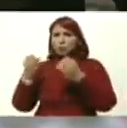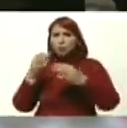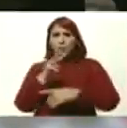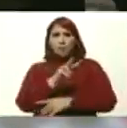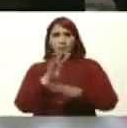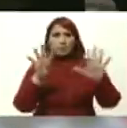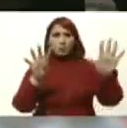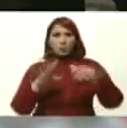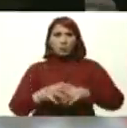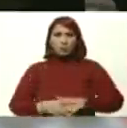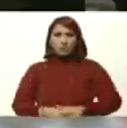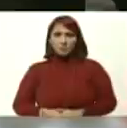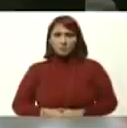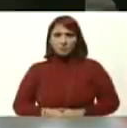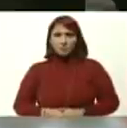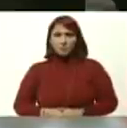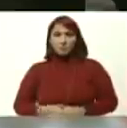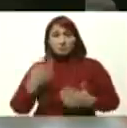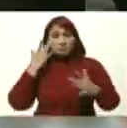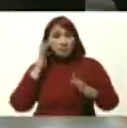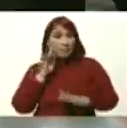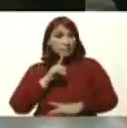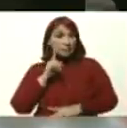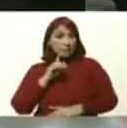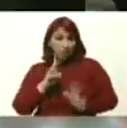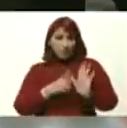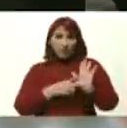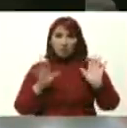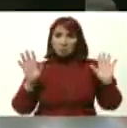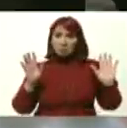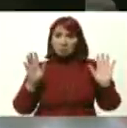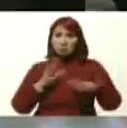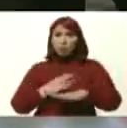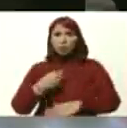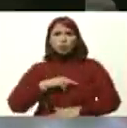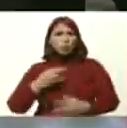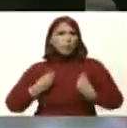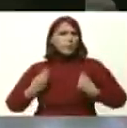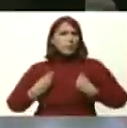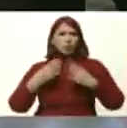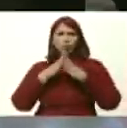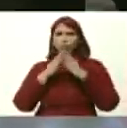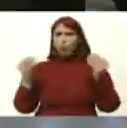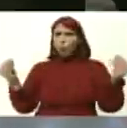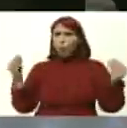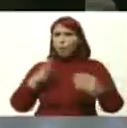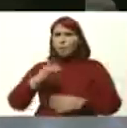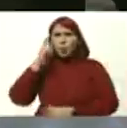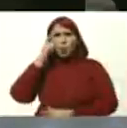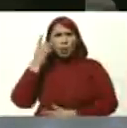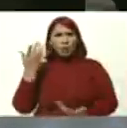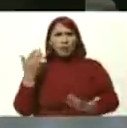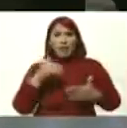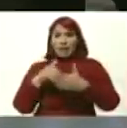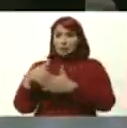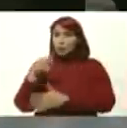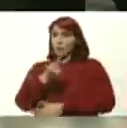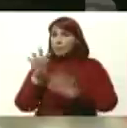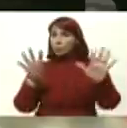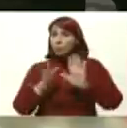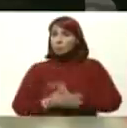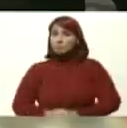29. Parece mentira, ¿verdad? Porque las hemos vivido todas, Boris. La elección